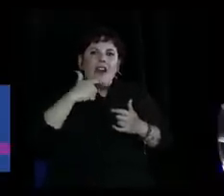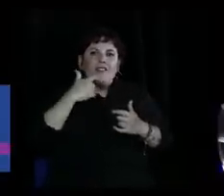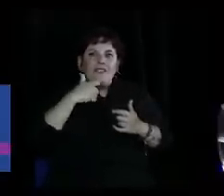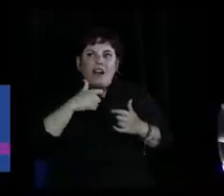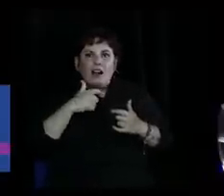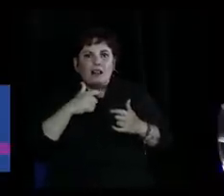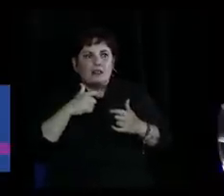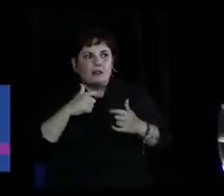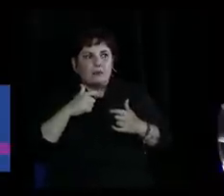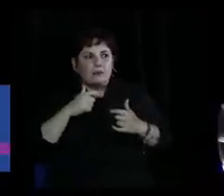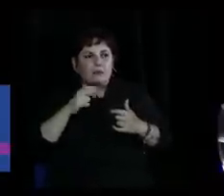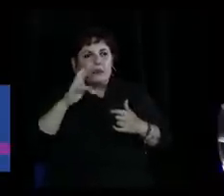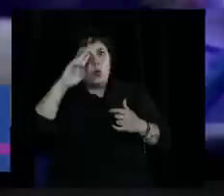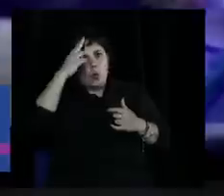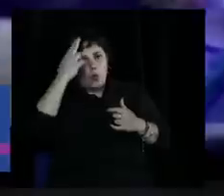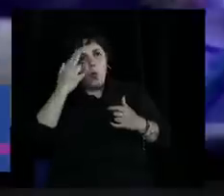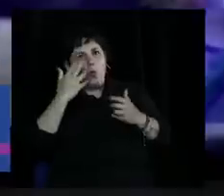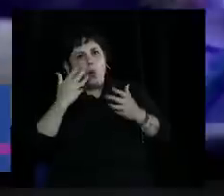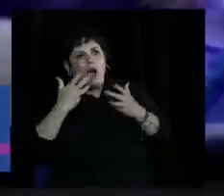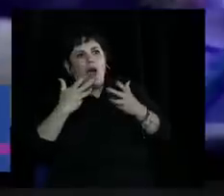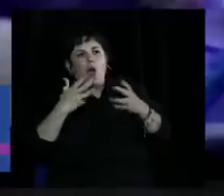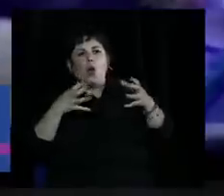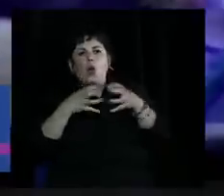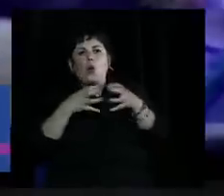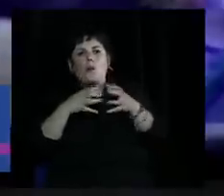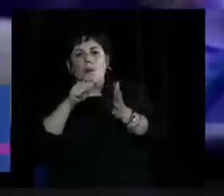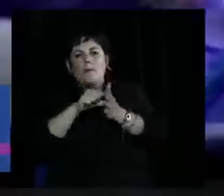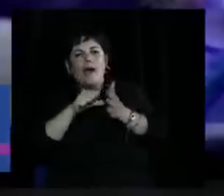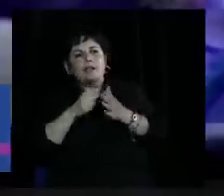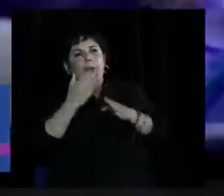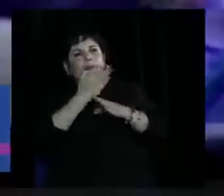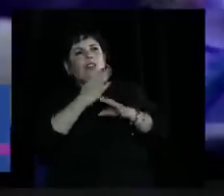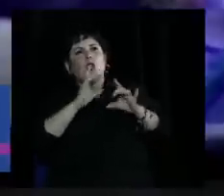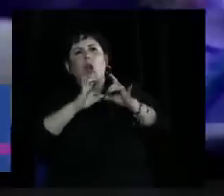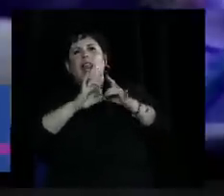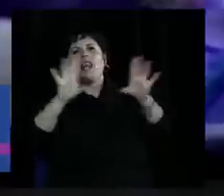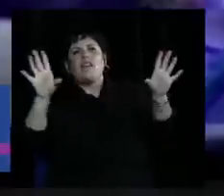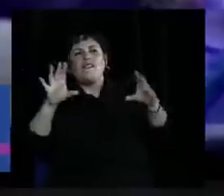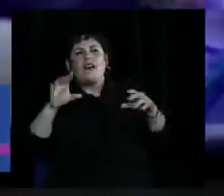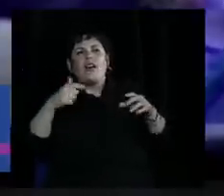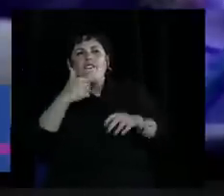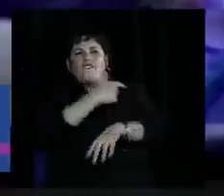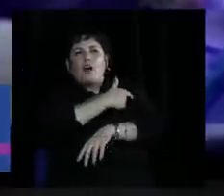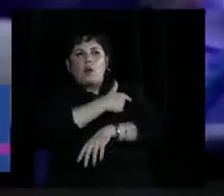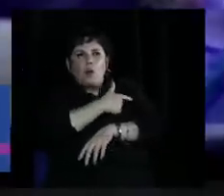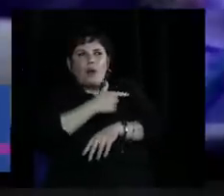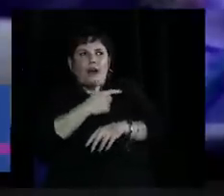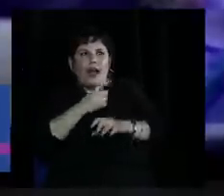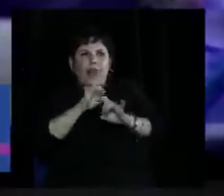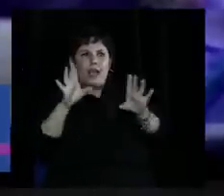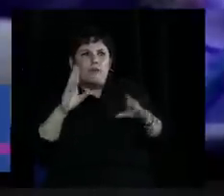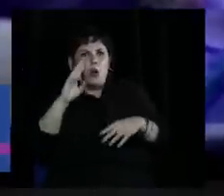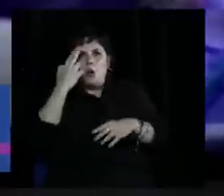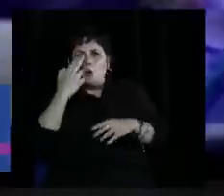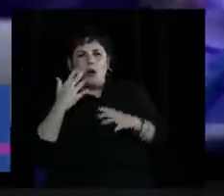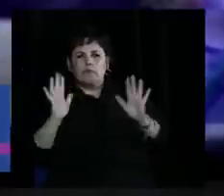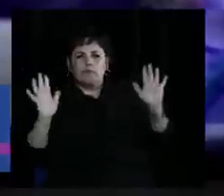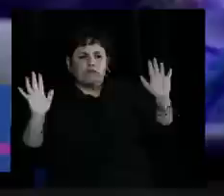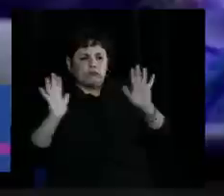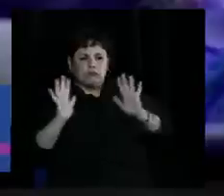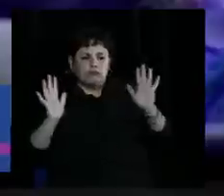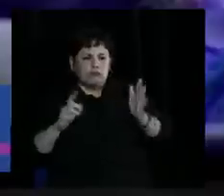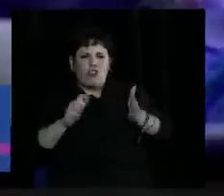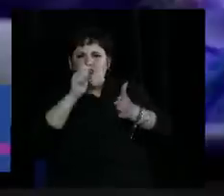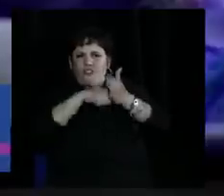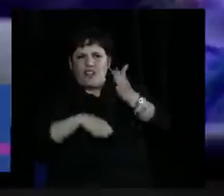posturas. Uruguay no acompañó al pedido de los países, ese grupo de países que pidieron liberar las vacunas, lo habló Federico Yurkovic hace ya bastante tiempo. Uruguay no quiso acompañar con su